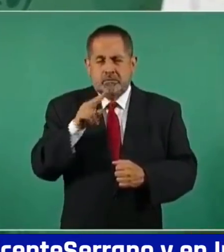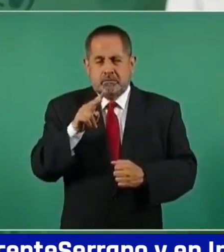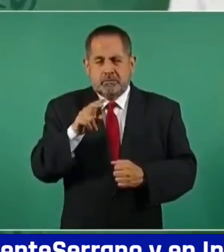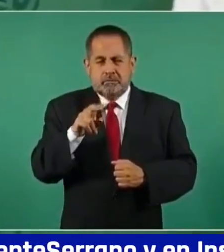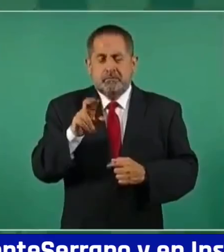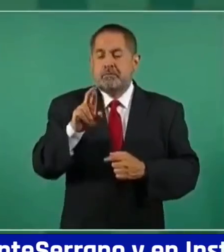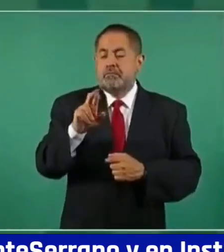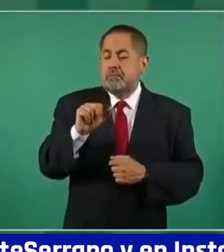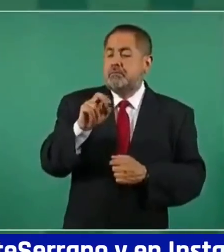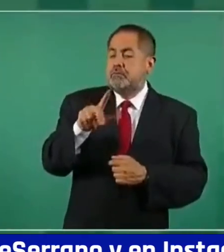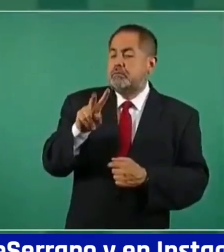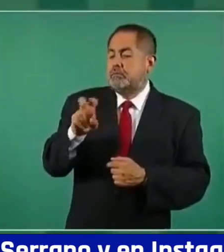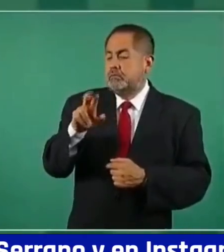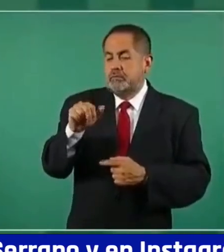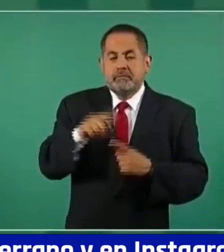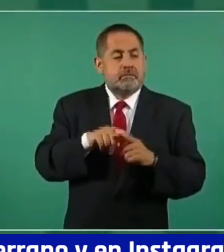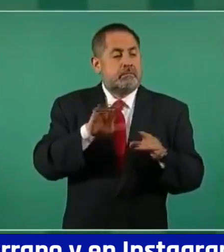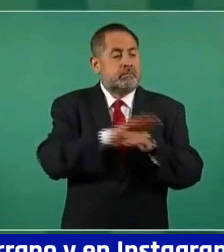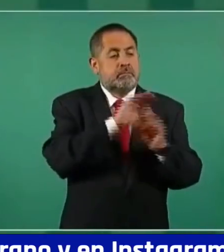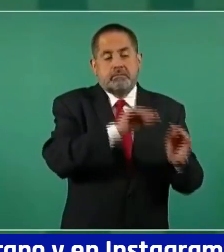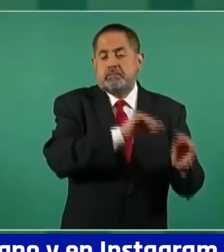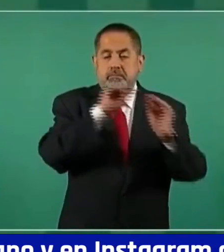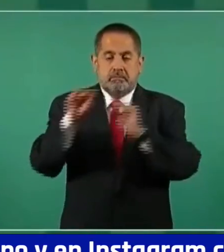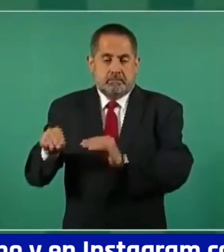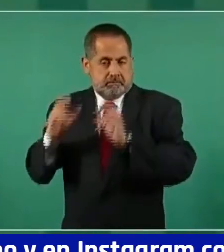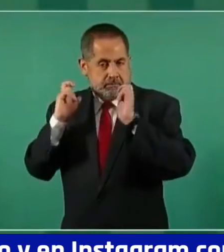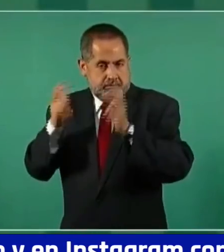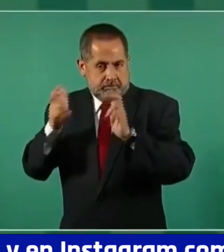Raúl Vera. que lo mandaron a Chiapas